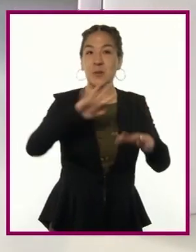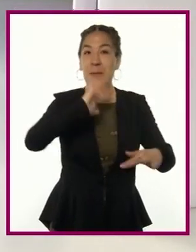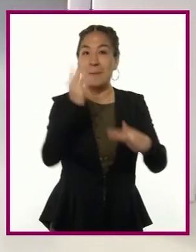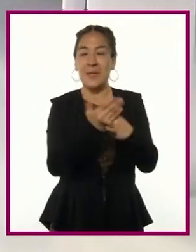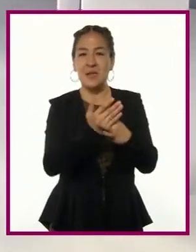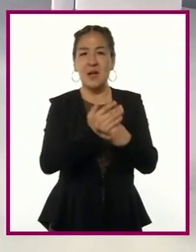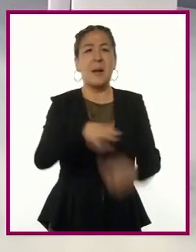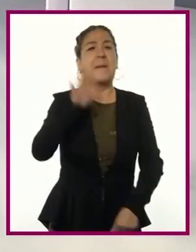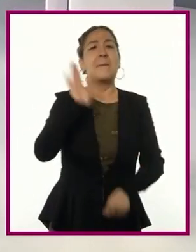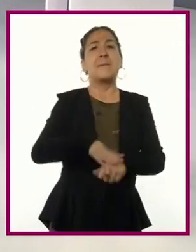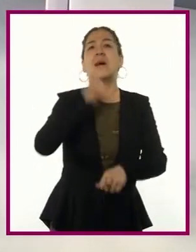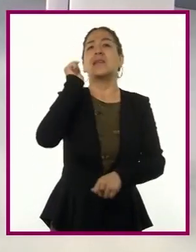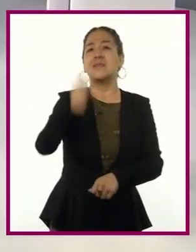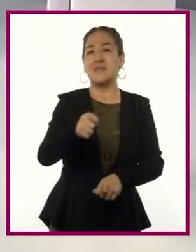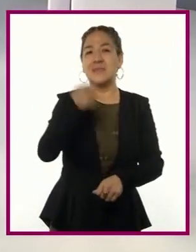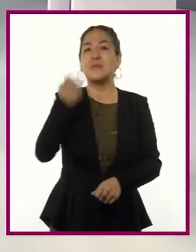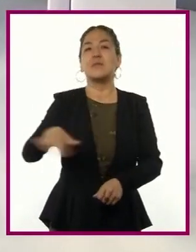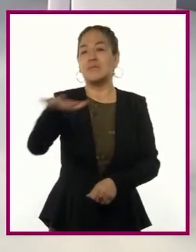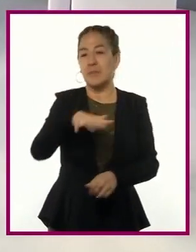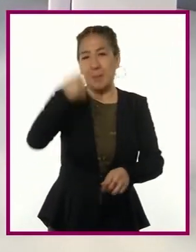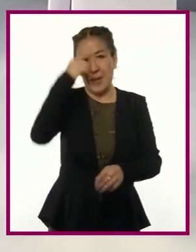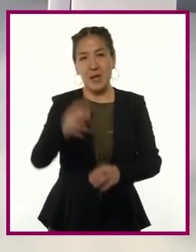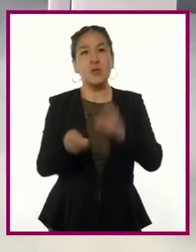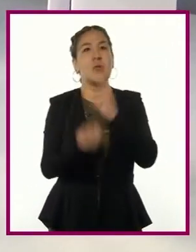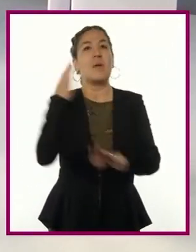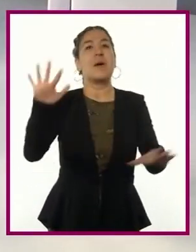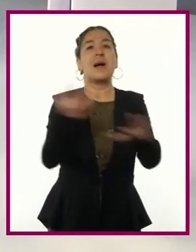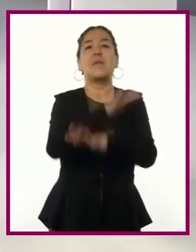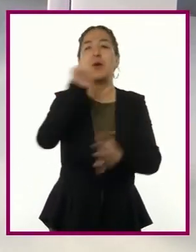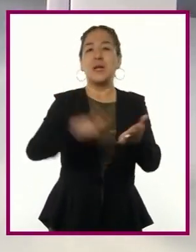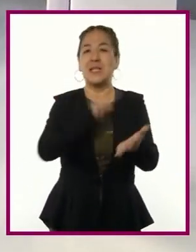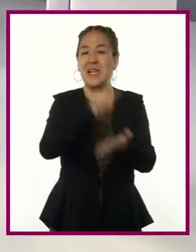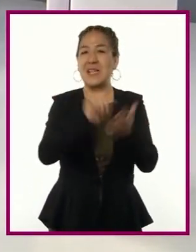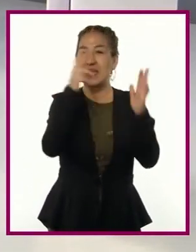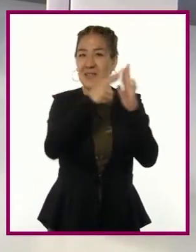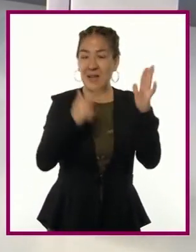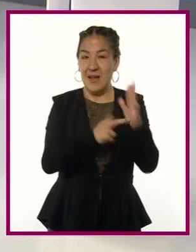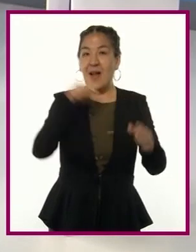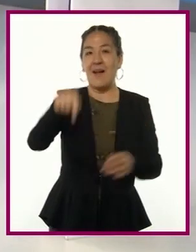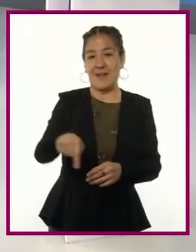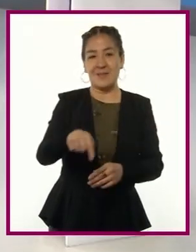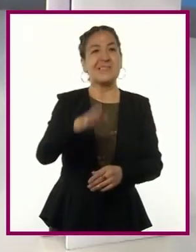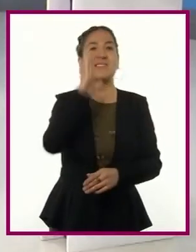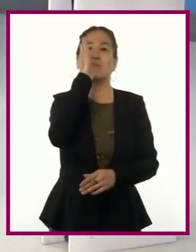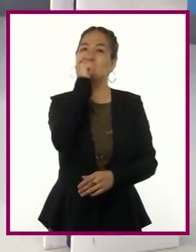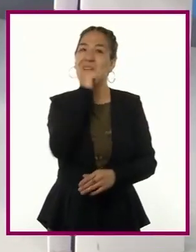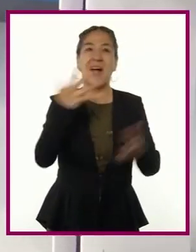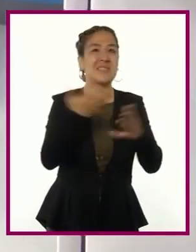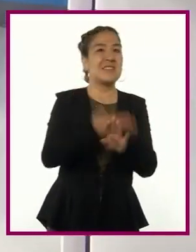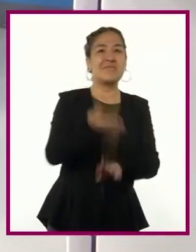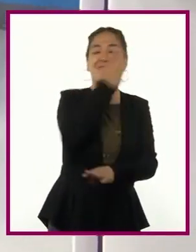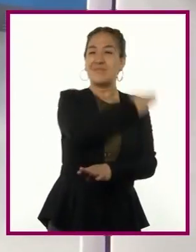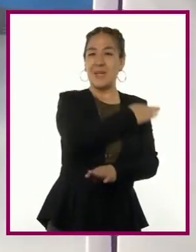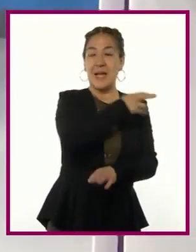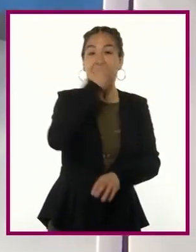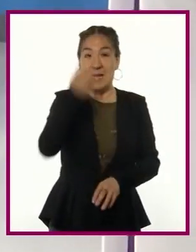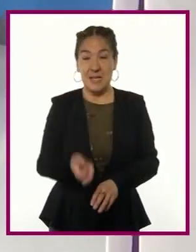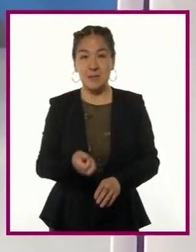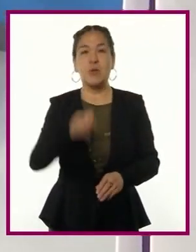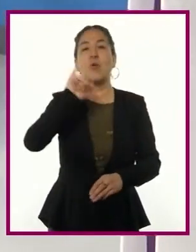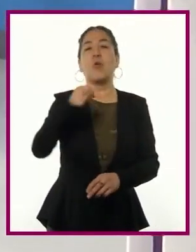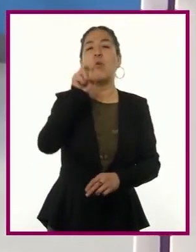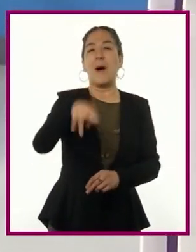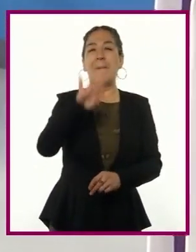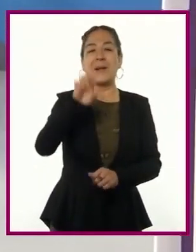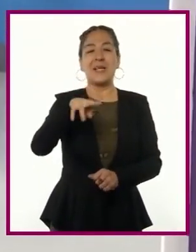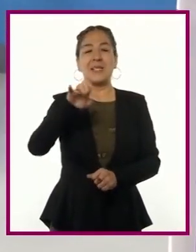hubo una mayor libertad para la incorporación de las reformas que antes no se podían llevar a cabo. Como ejemplo de esto, Juan Benito